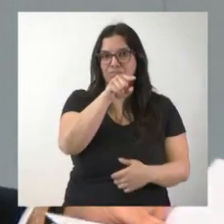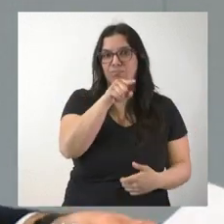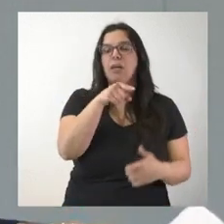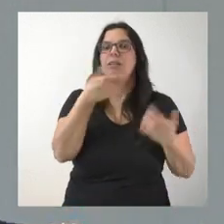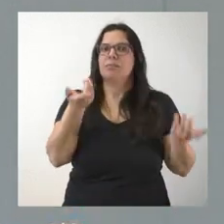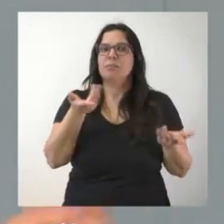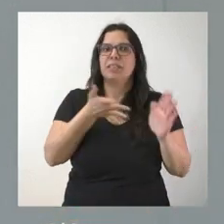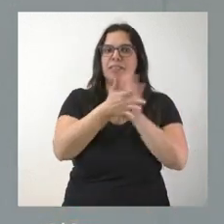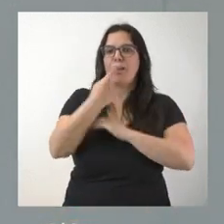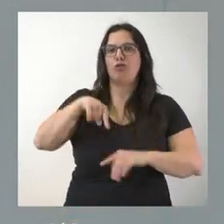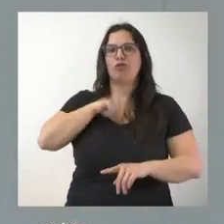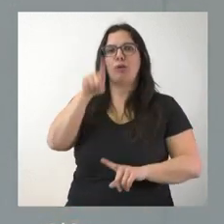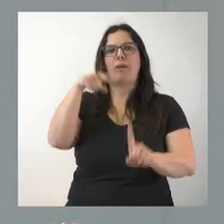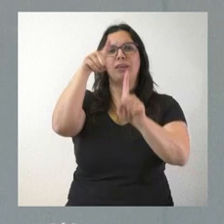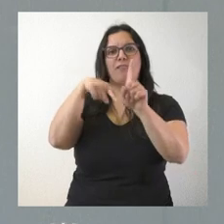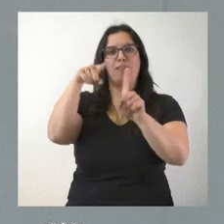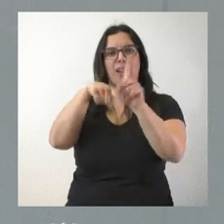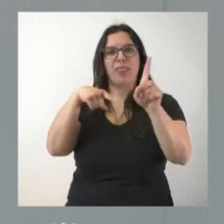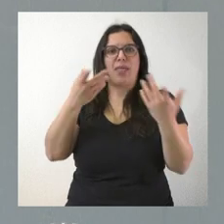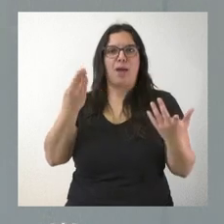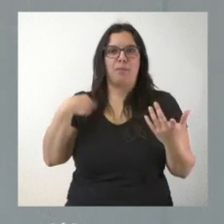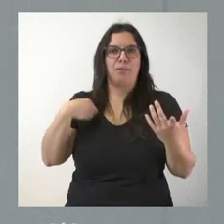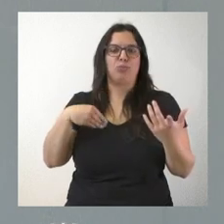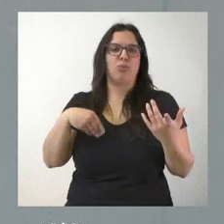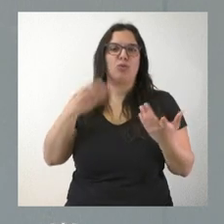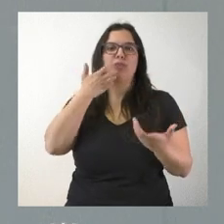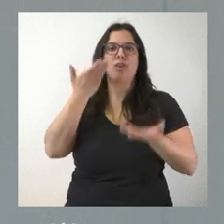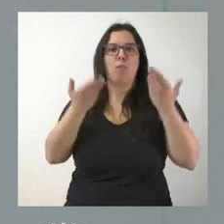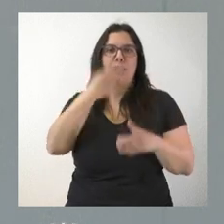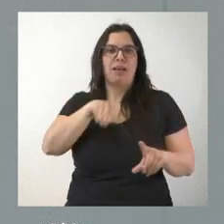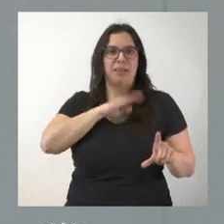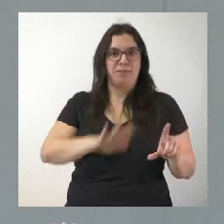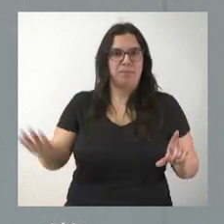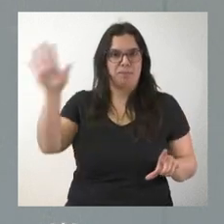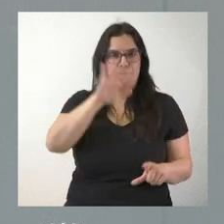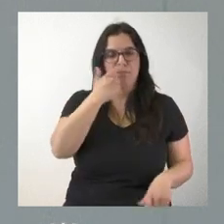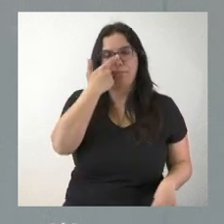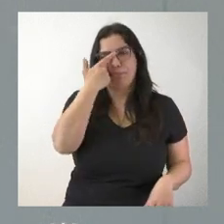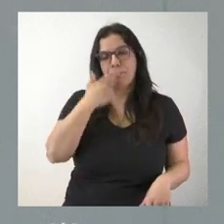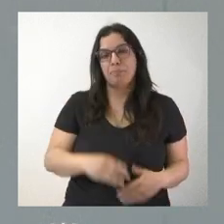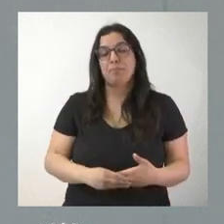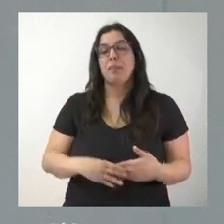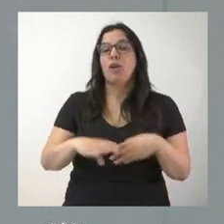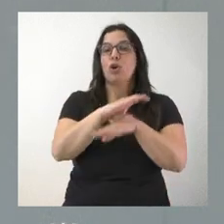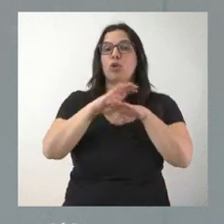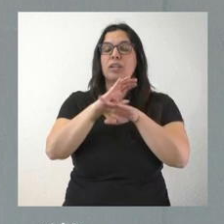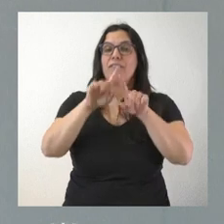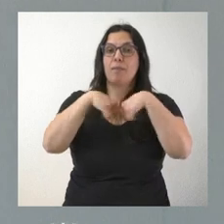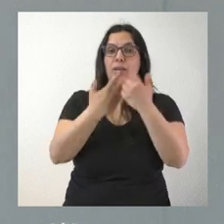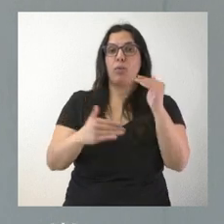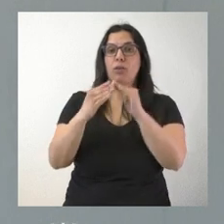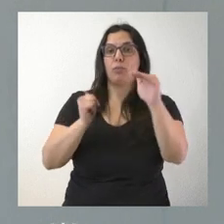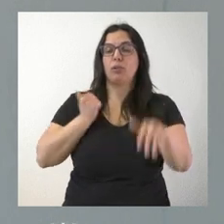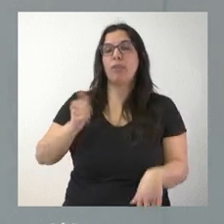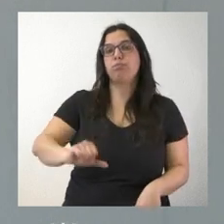nos permite ser una referencia dentro del contexto nacional en esta materia la consejería de familia igualdad de